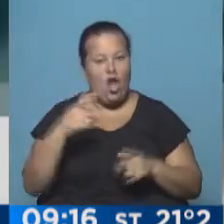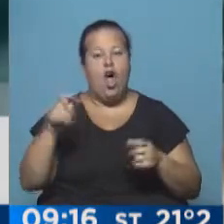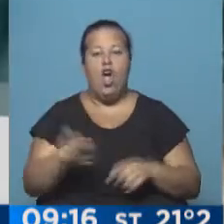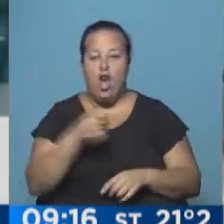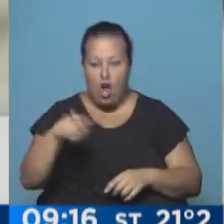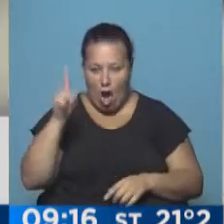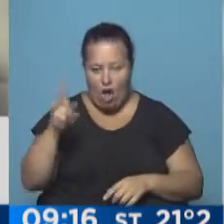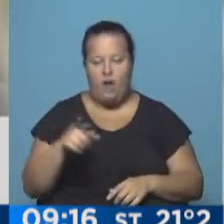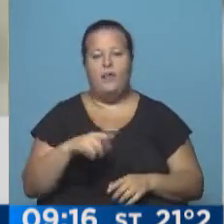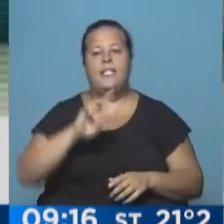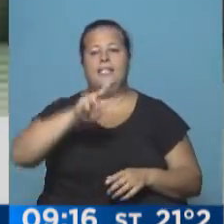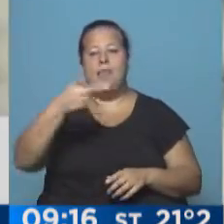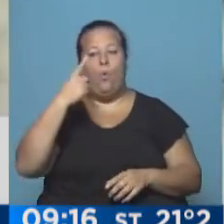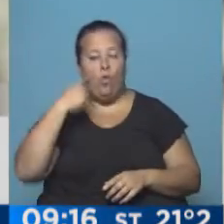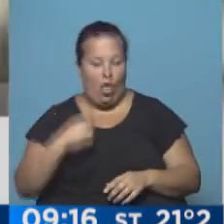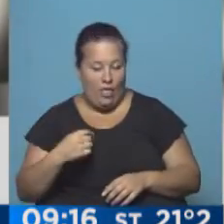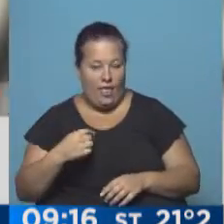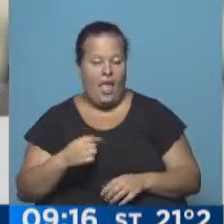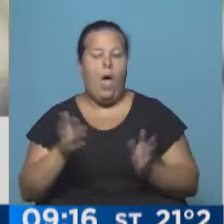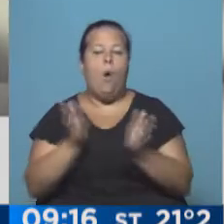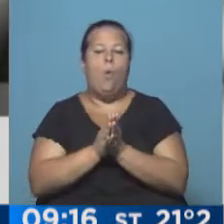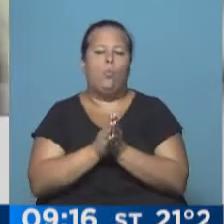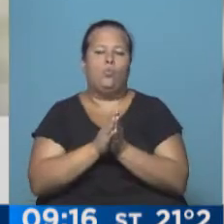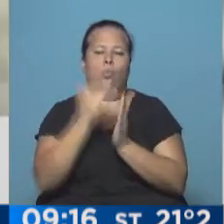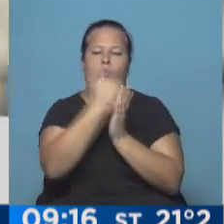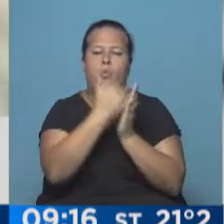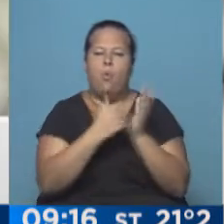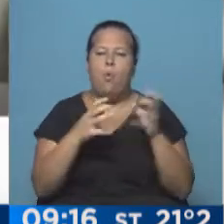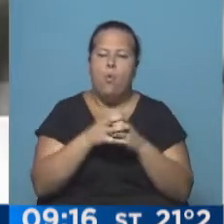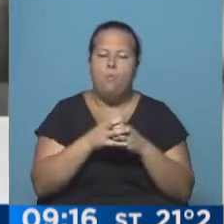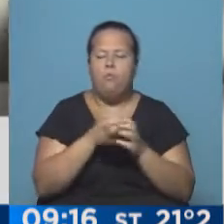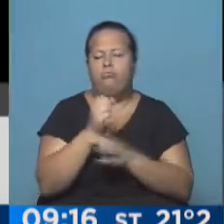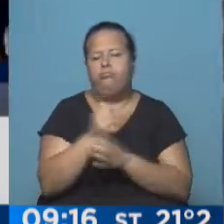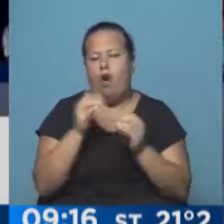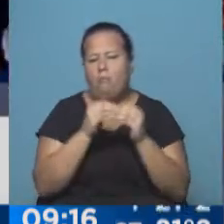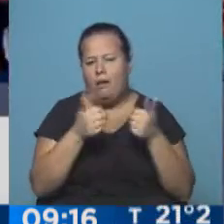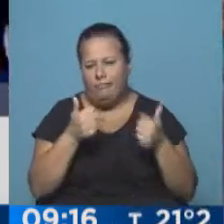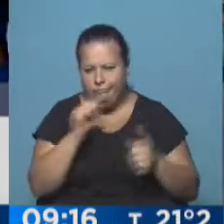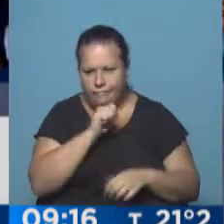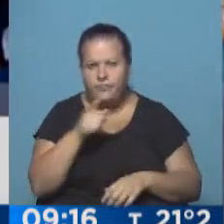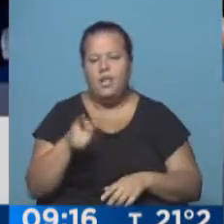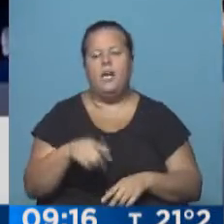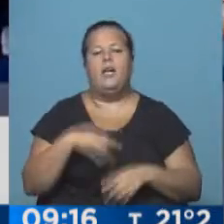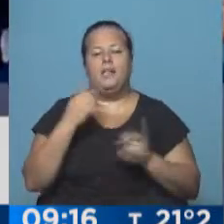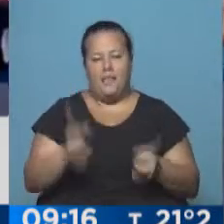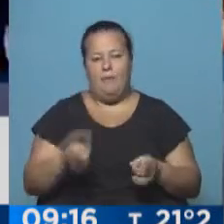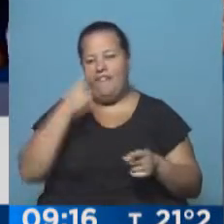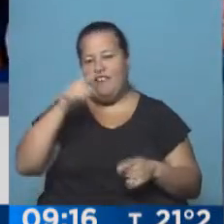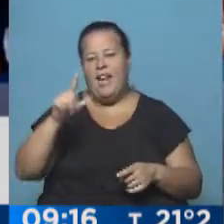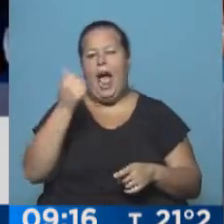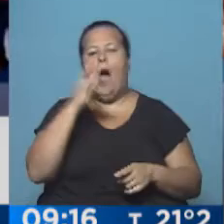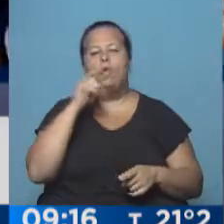rock en el segundo día junto a una grilla de enormes colegas en la cual cierran los